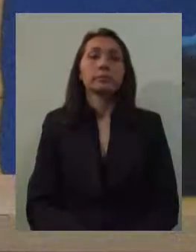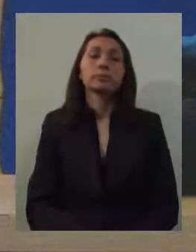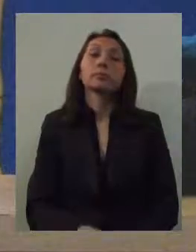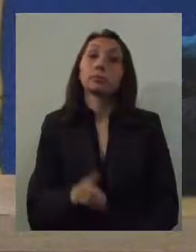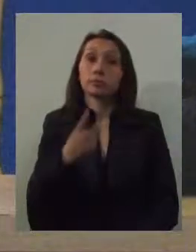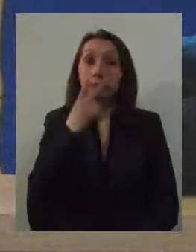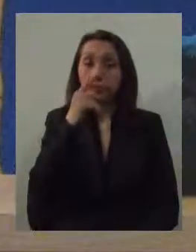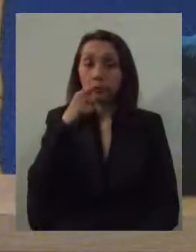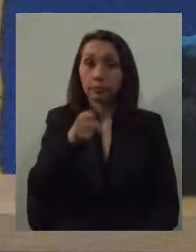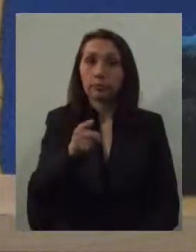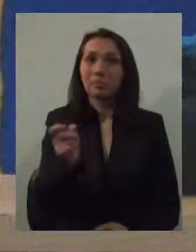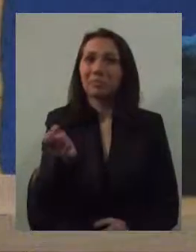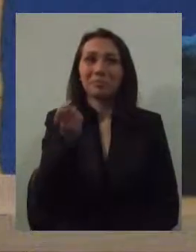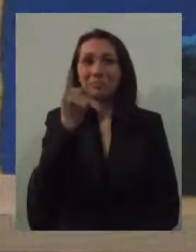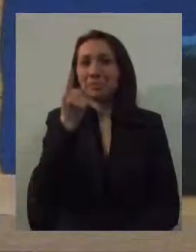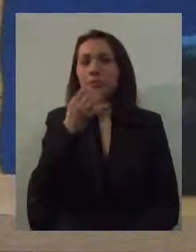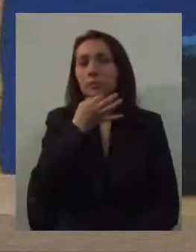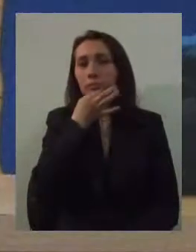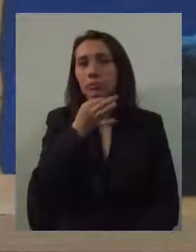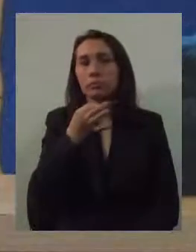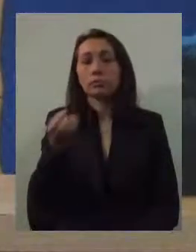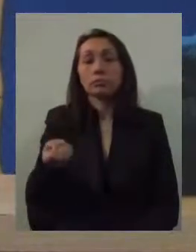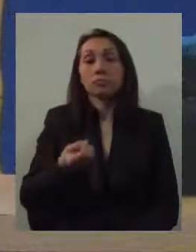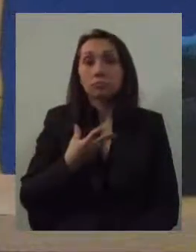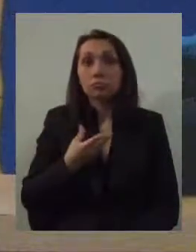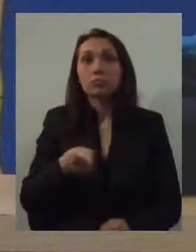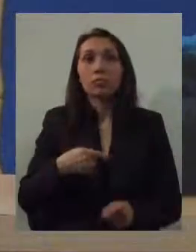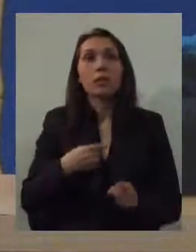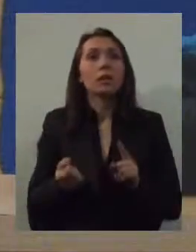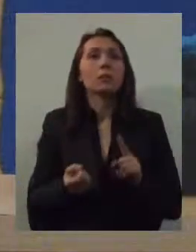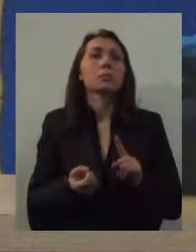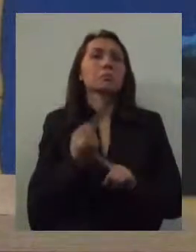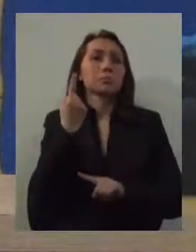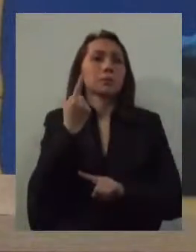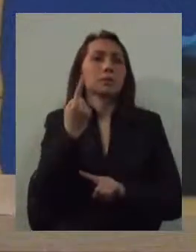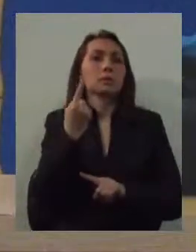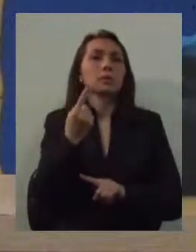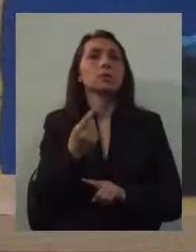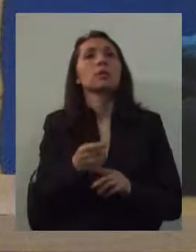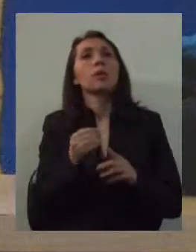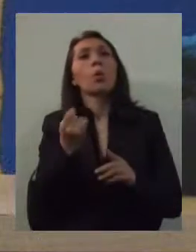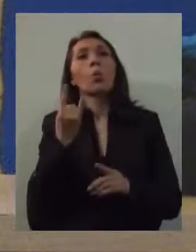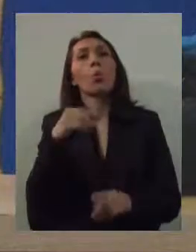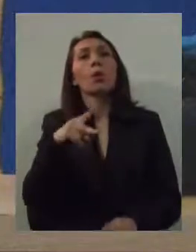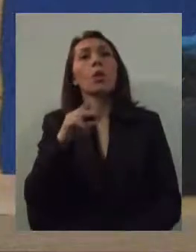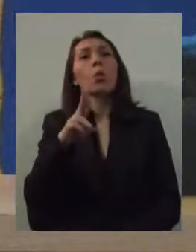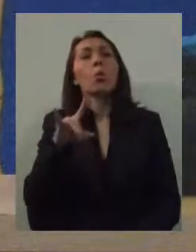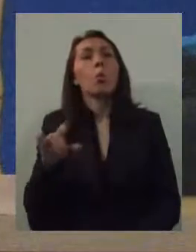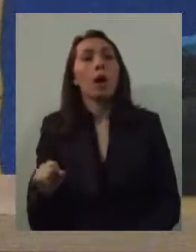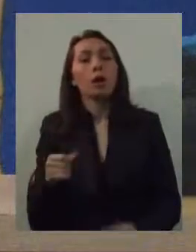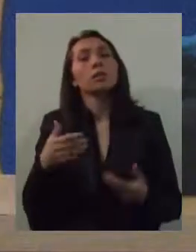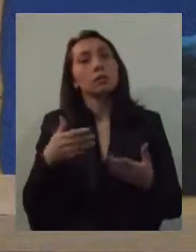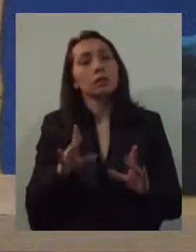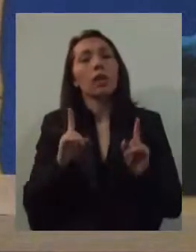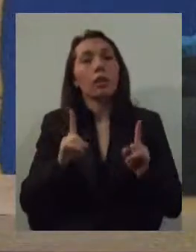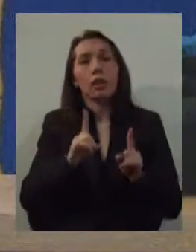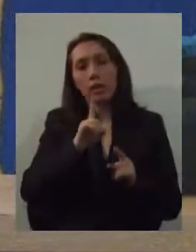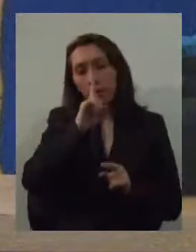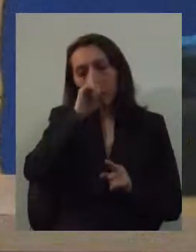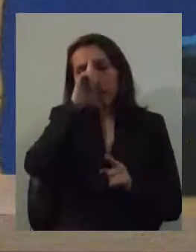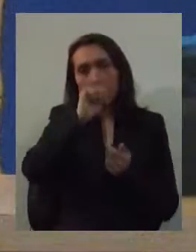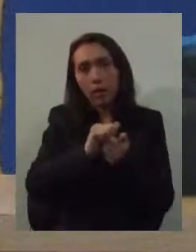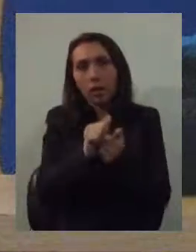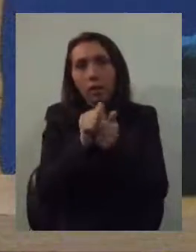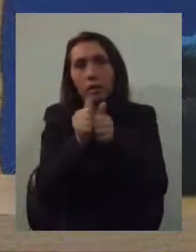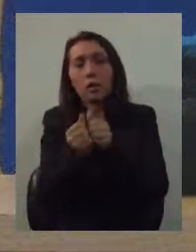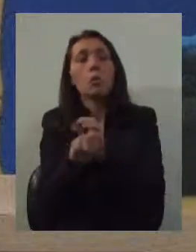Fíjense ustedes que ese es el primer principio inspirado, como dice ahí, en los principios unidroit. Ya tenemos que adaptarnos también a este